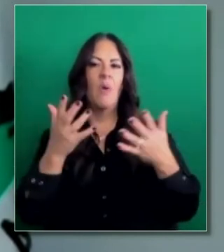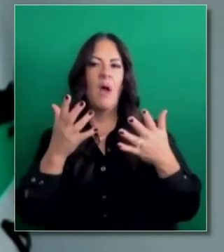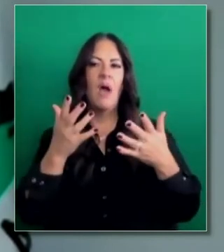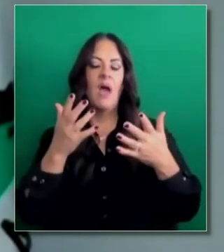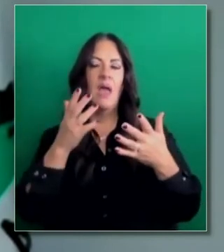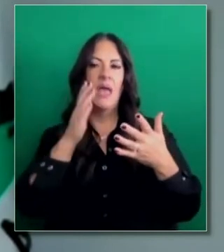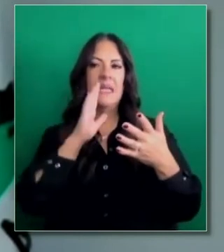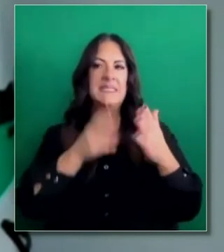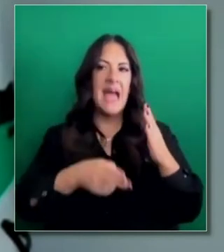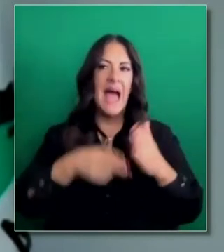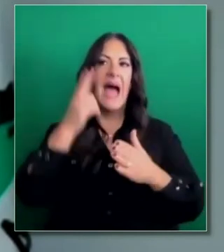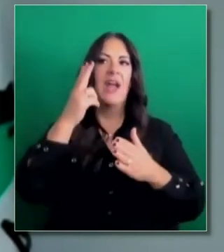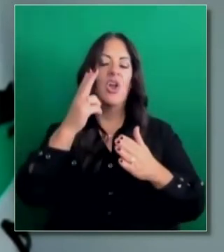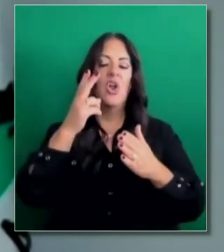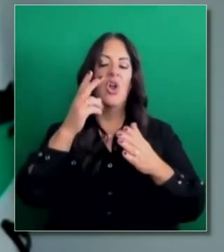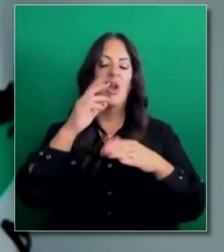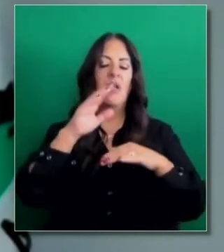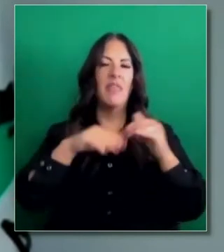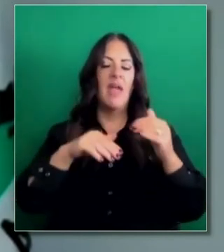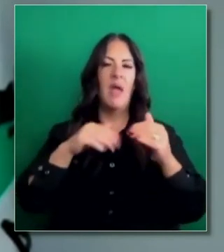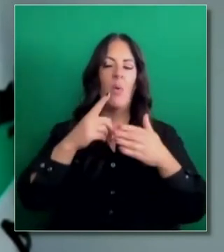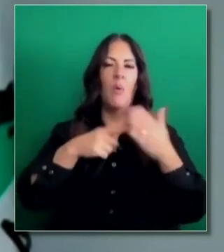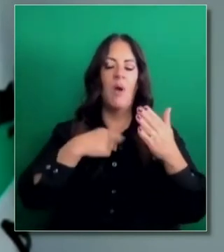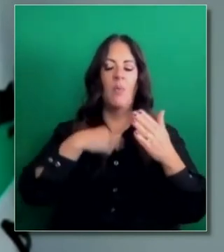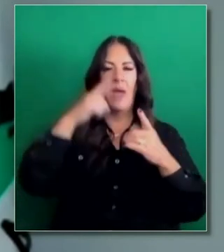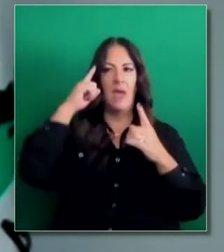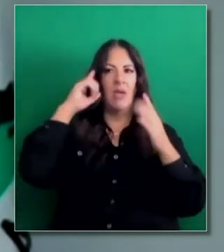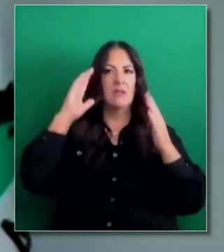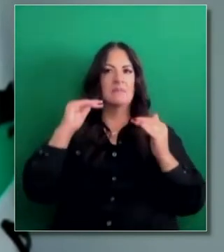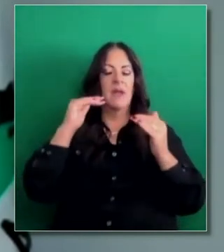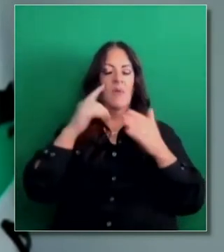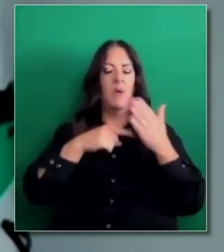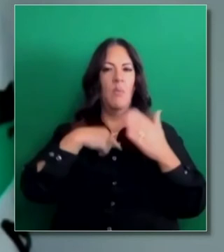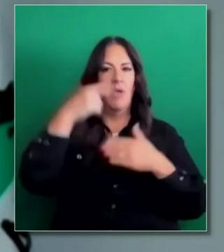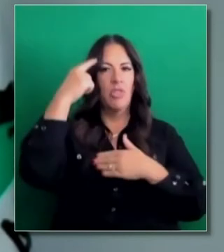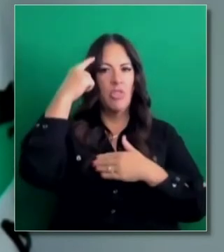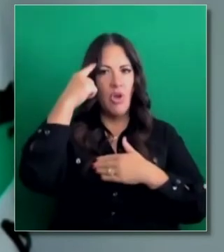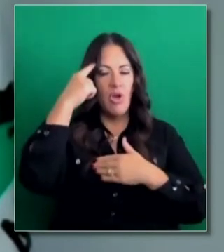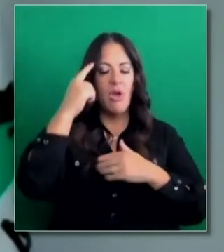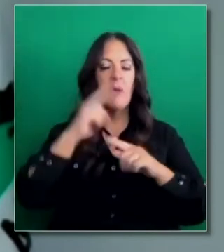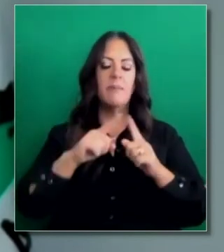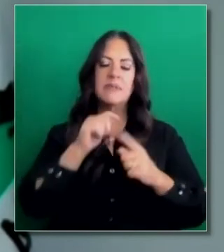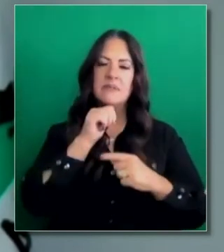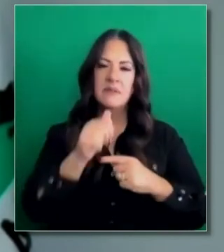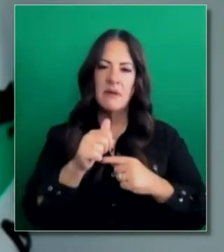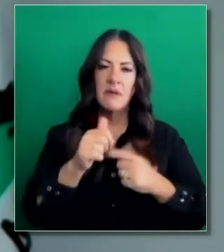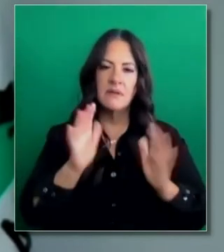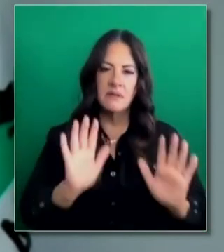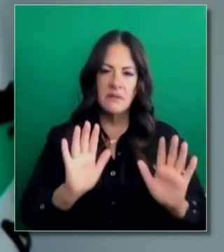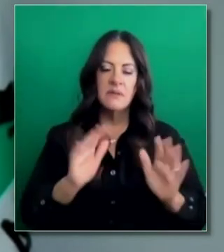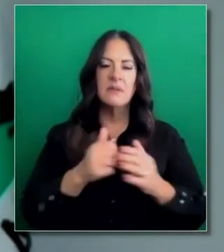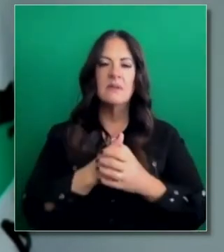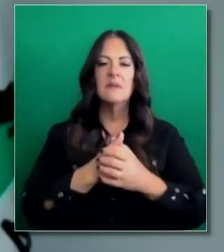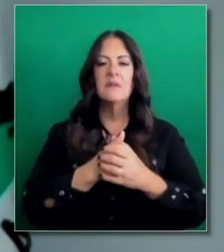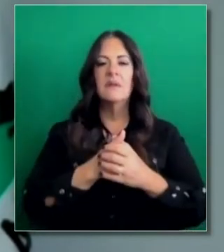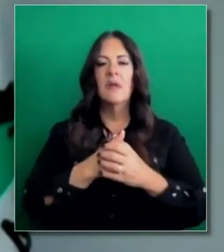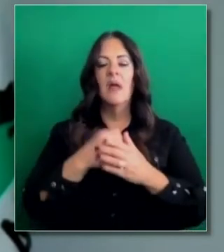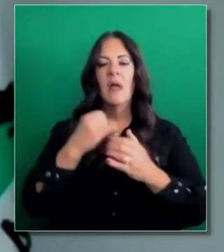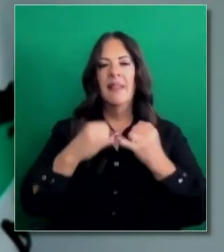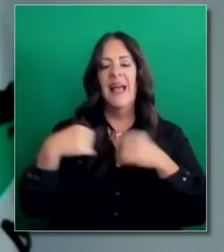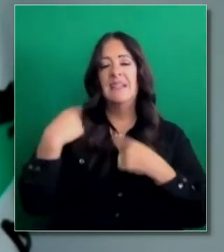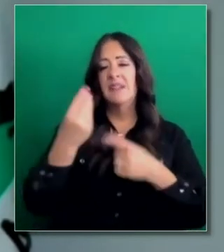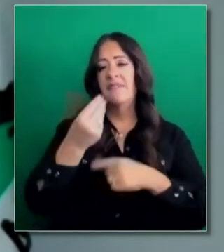llegado al nivel que teníamos pero lo esperamos pese al hecho y lo quiero subrayar